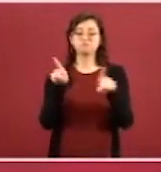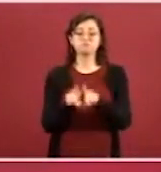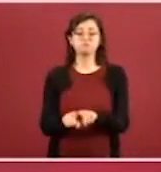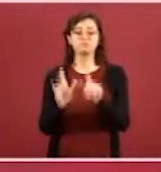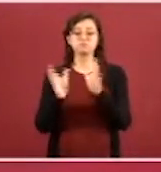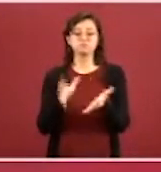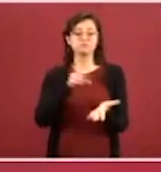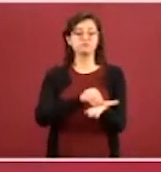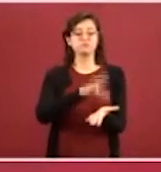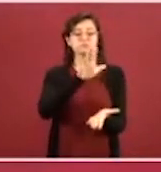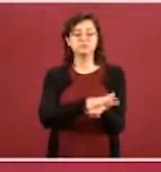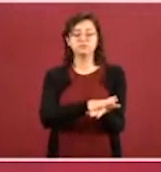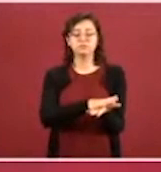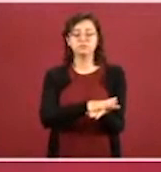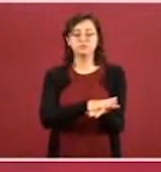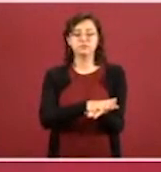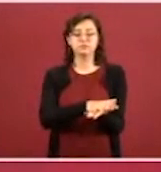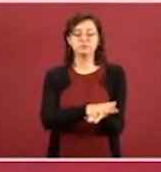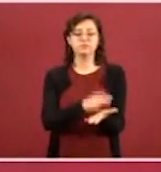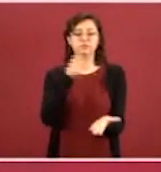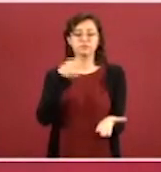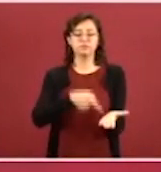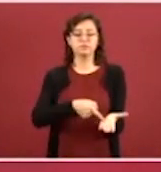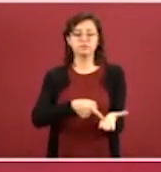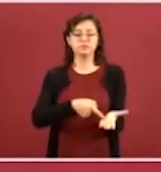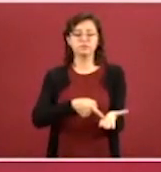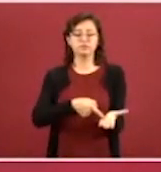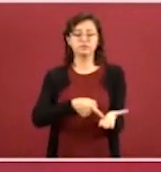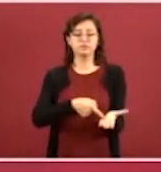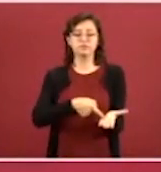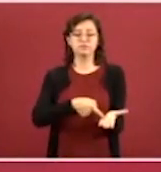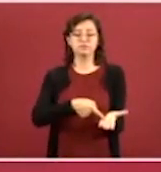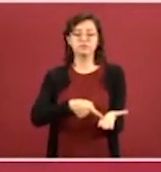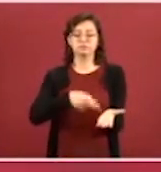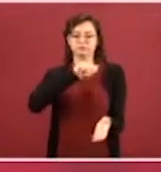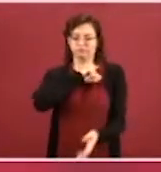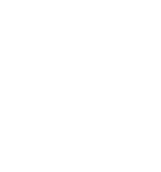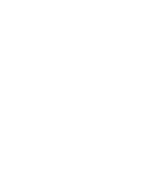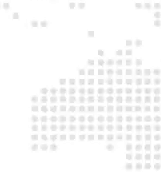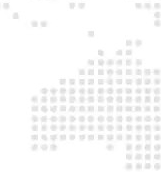establecido el derecho a la salud.